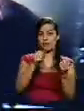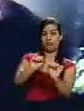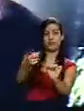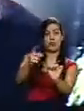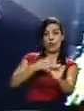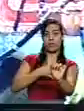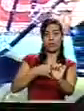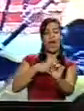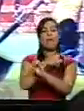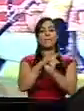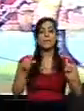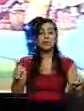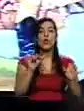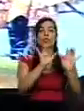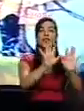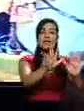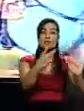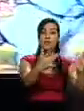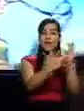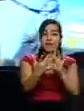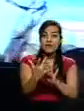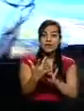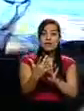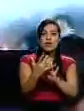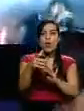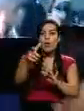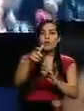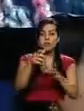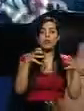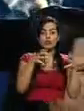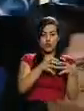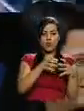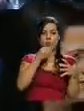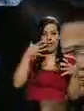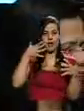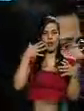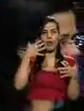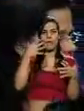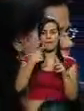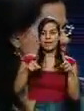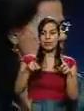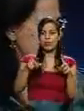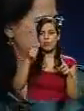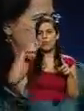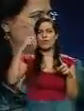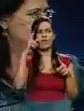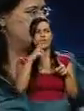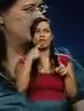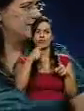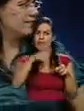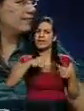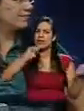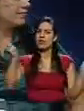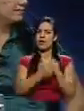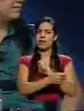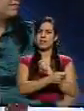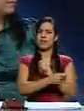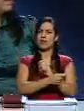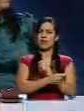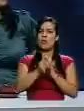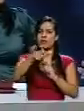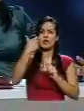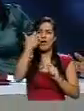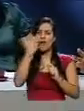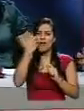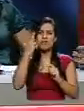acciones del 19 de abril, no solamente entra el pueblo, digamos, común y corriente, es que entran las milicias pardas,